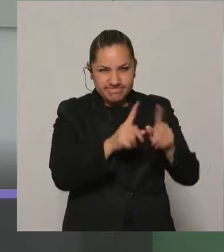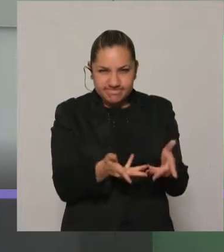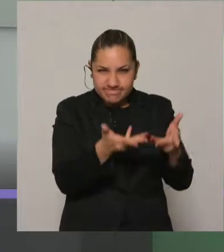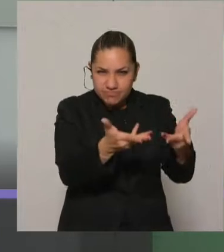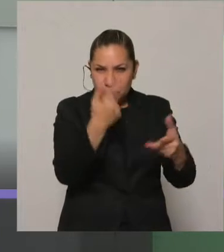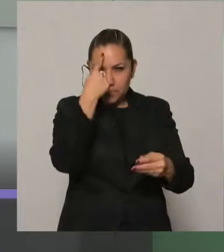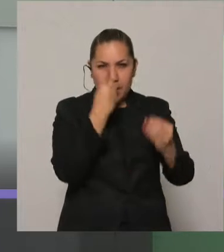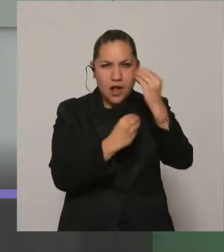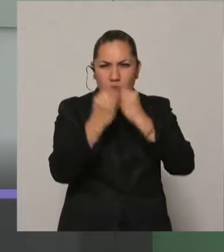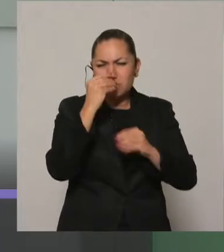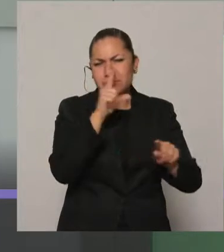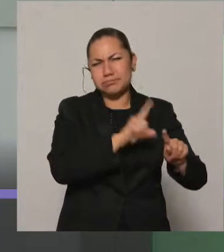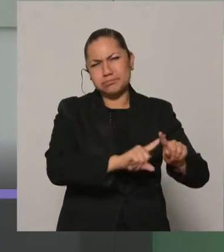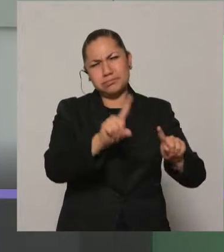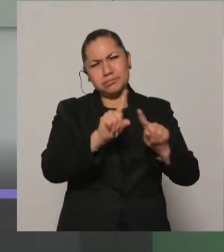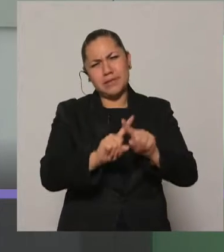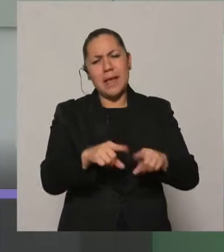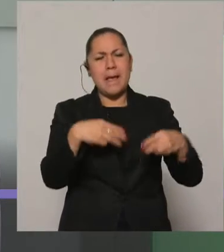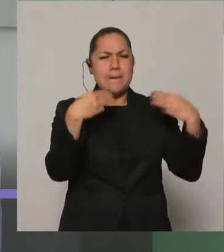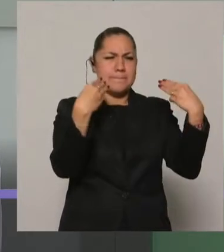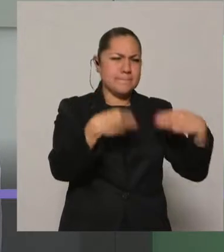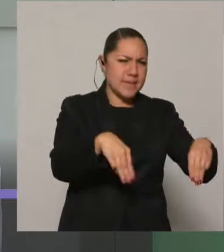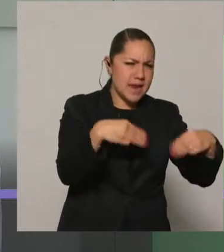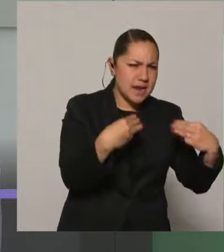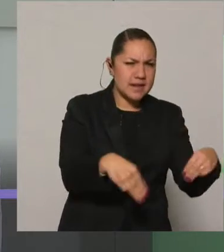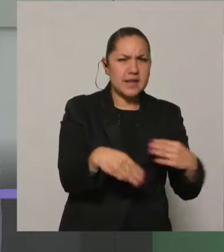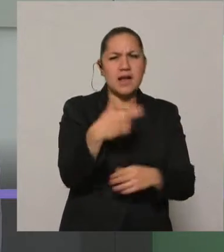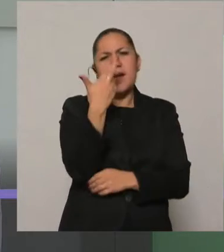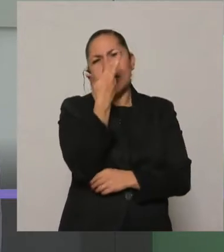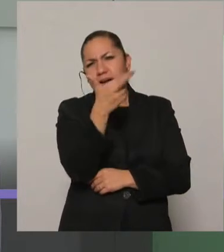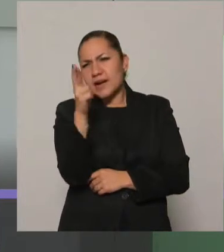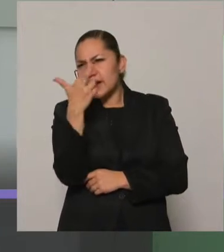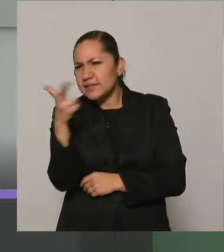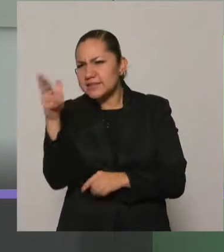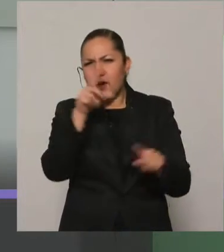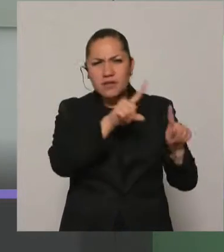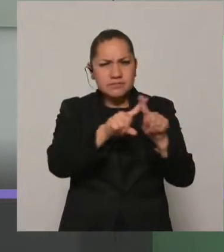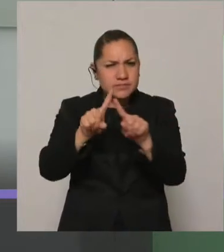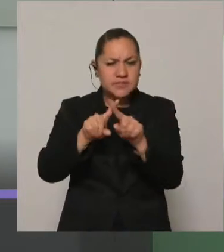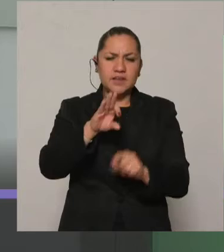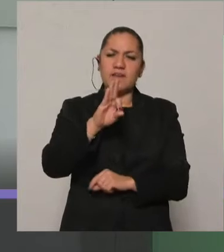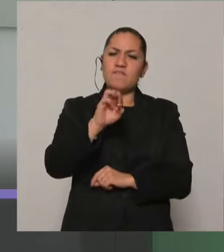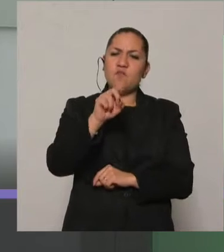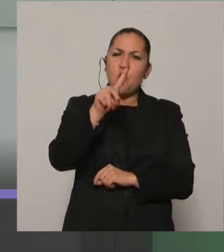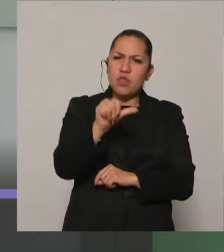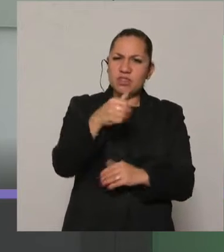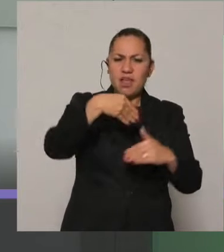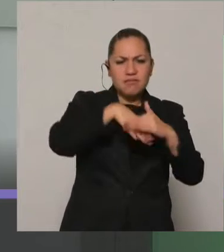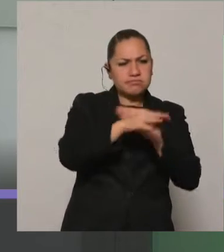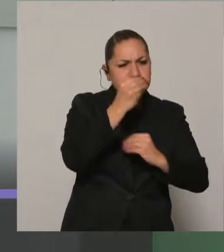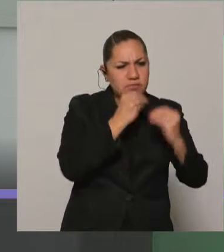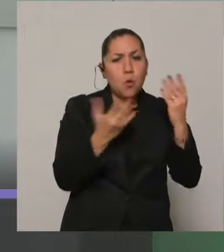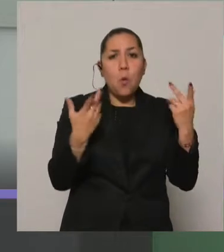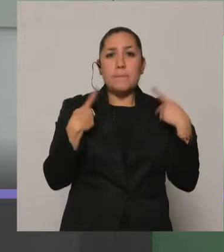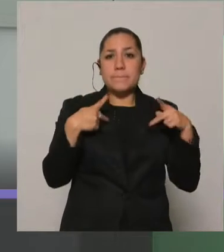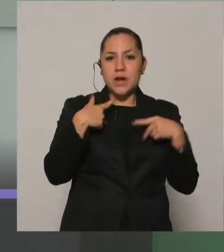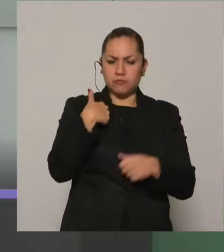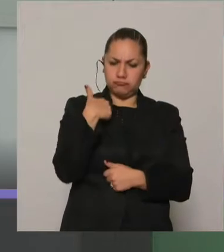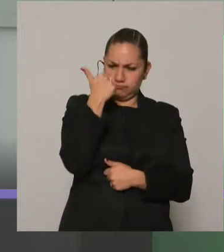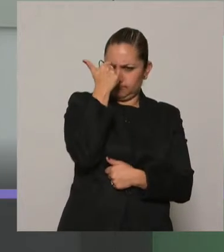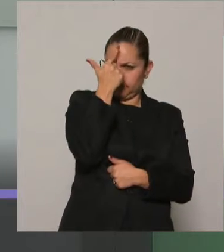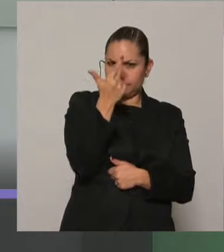en restaurantes, en fondas, en platillos de autor, etcétera. Y la gastronomía se